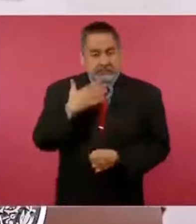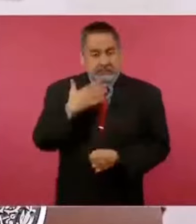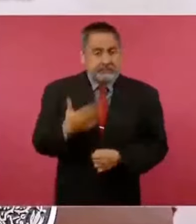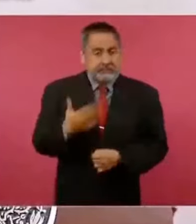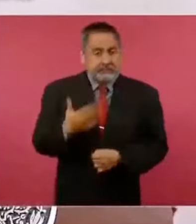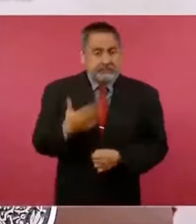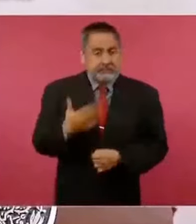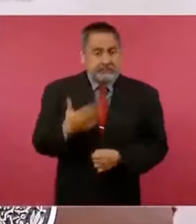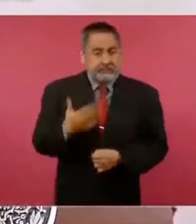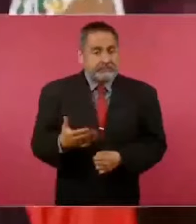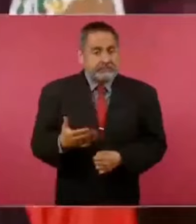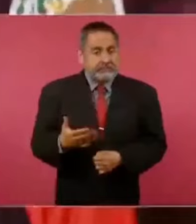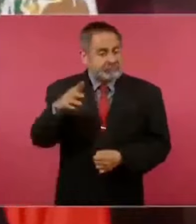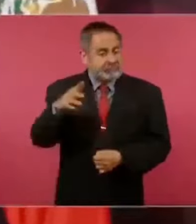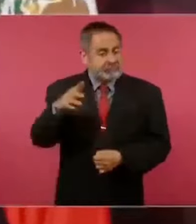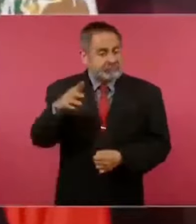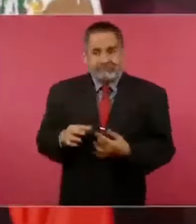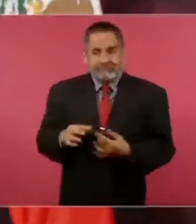estelares.